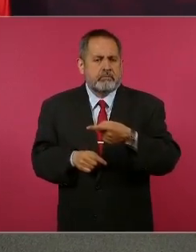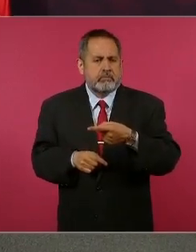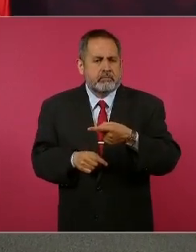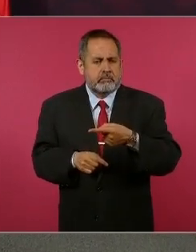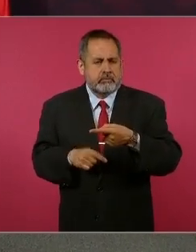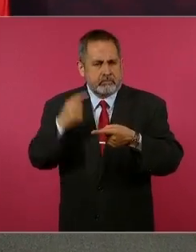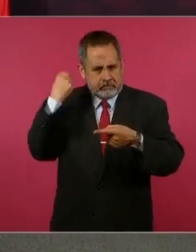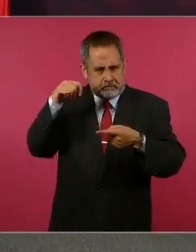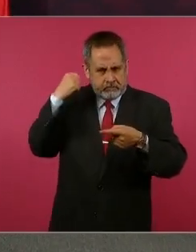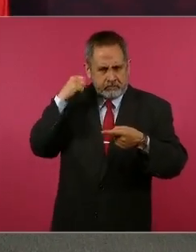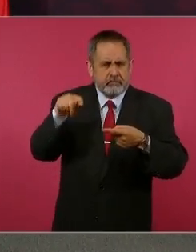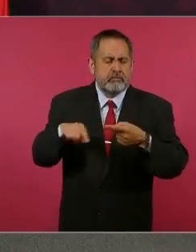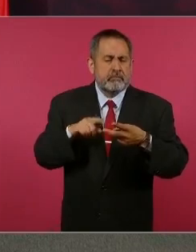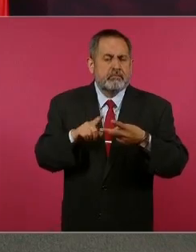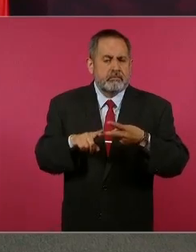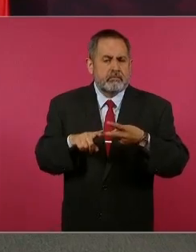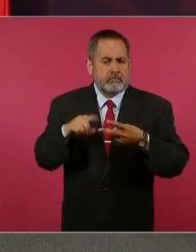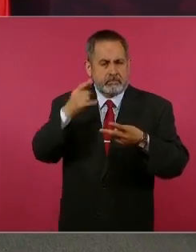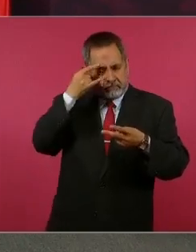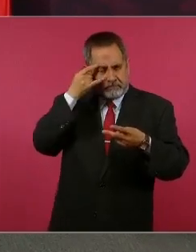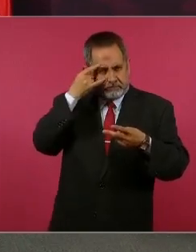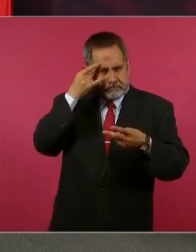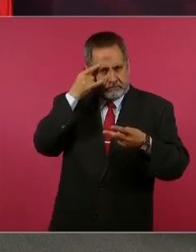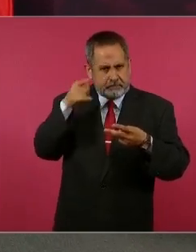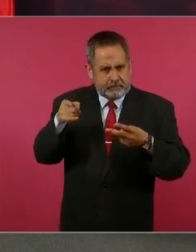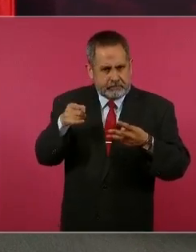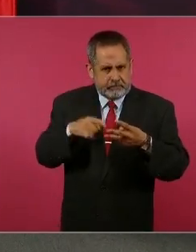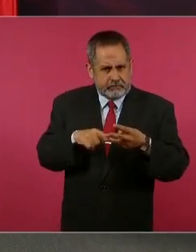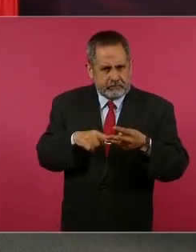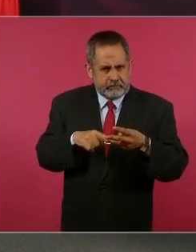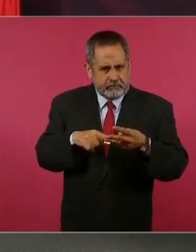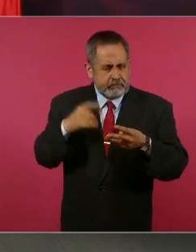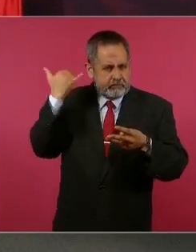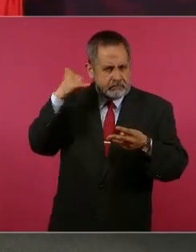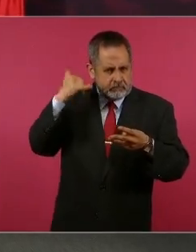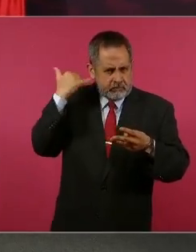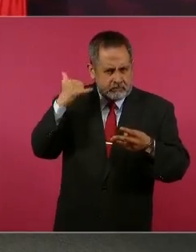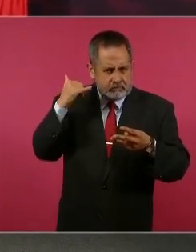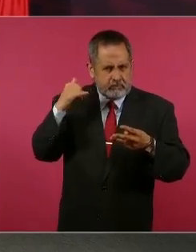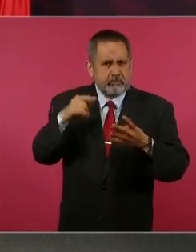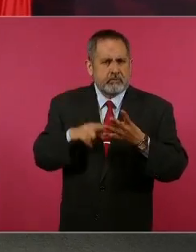en Tabasco, Campeche, Yucatán,